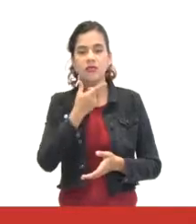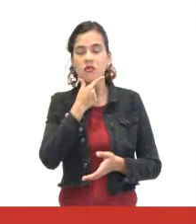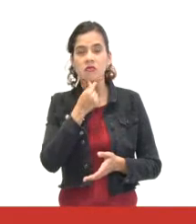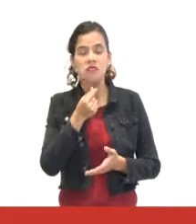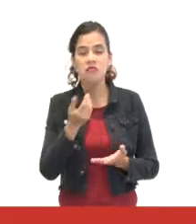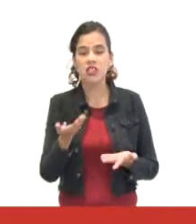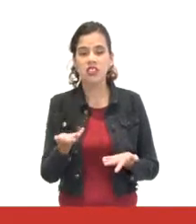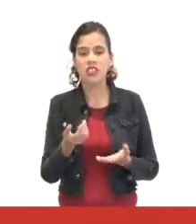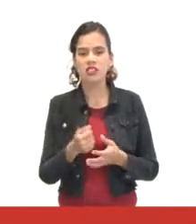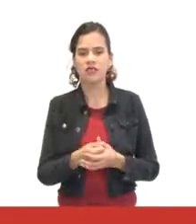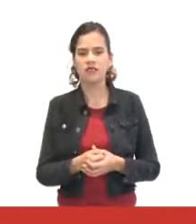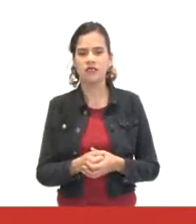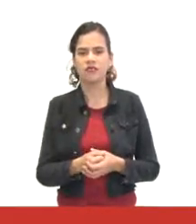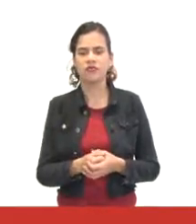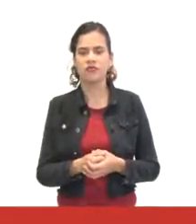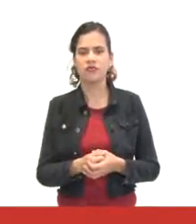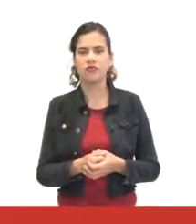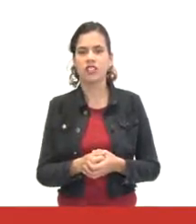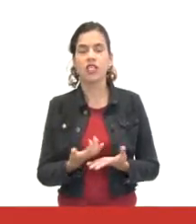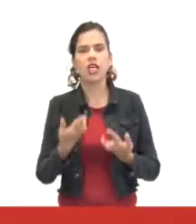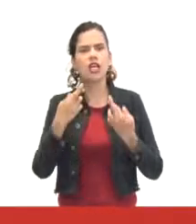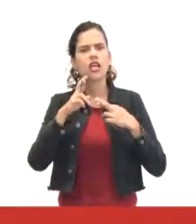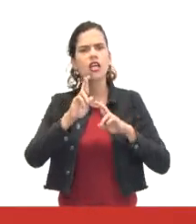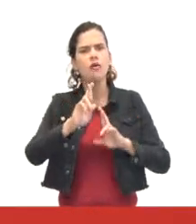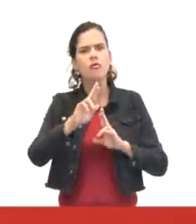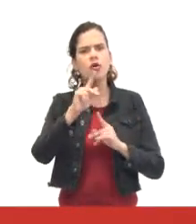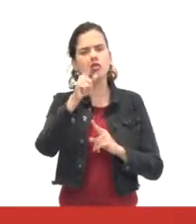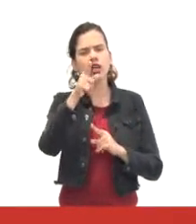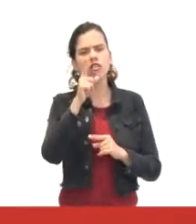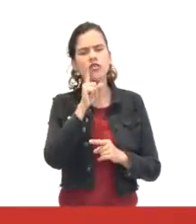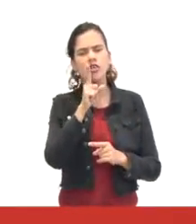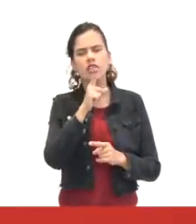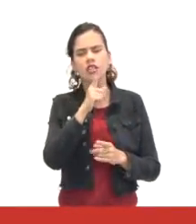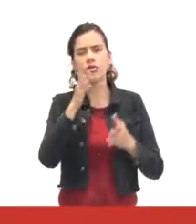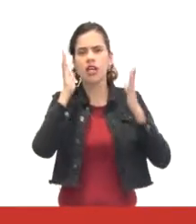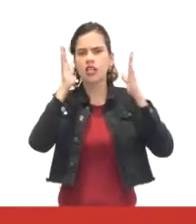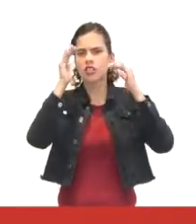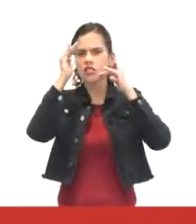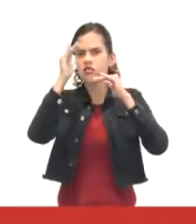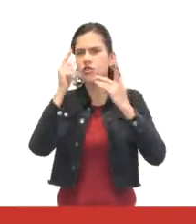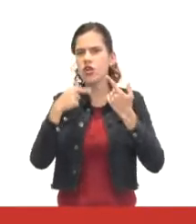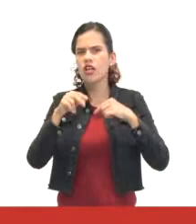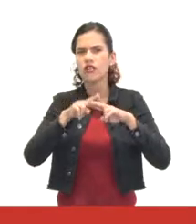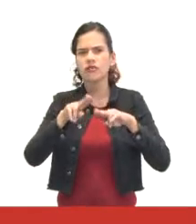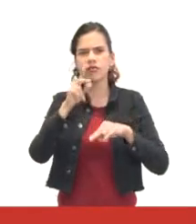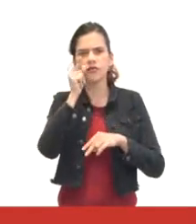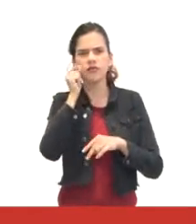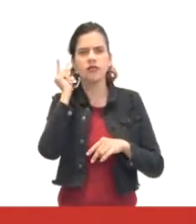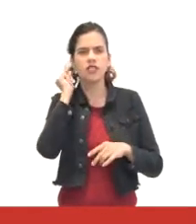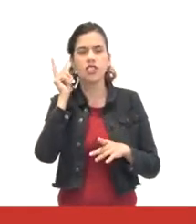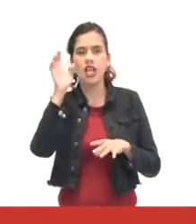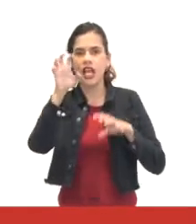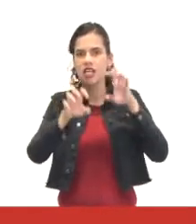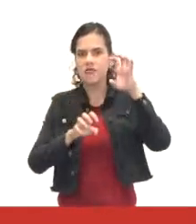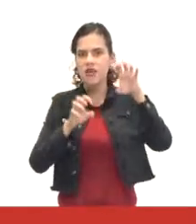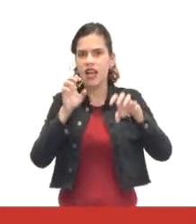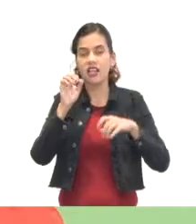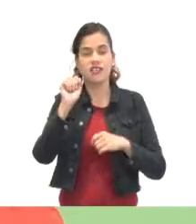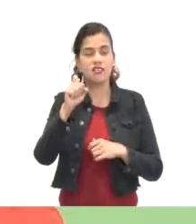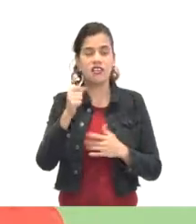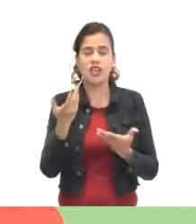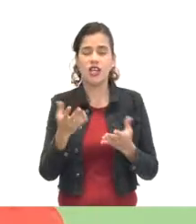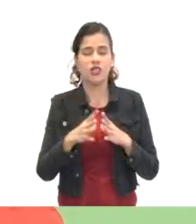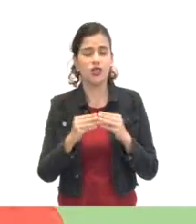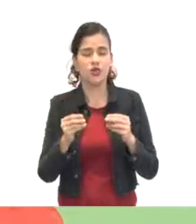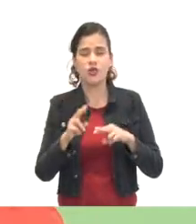fáciles que respondan a eso que le llama la atención a la niña o el niño. Animales, ¿sí? A todos los niños y